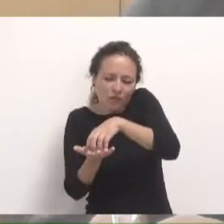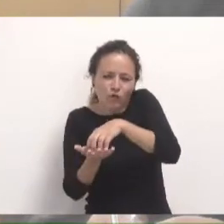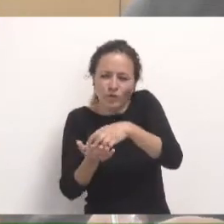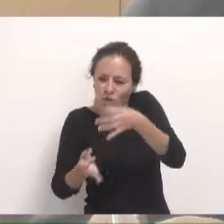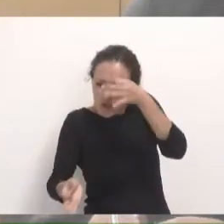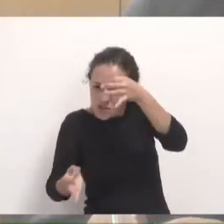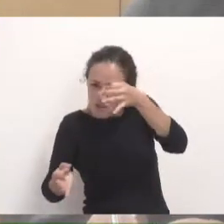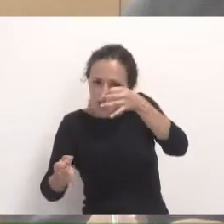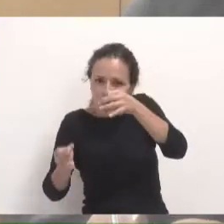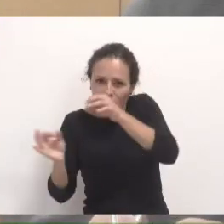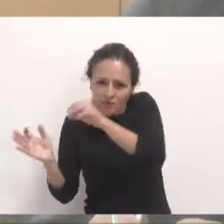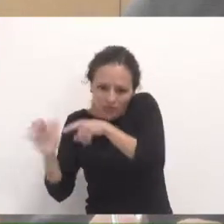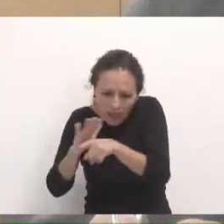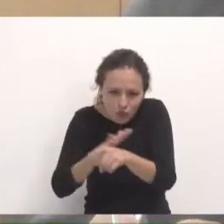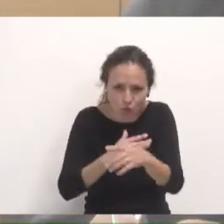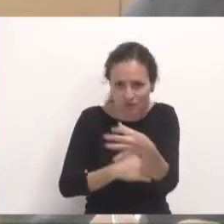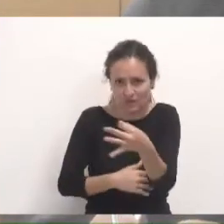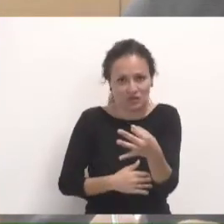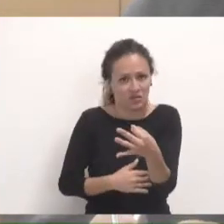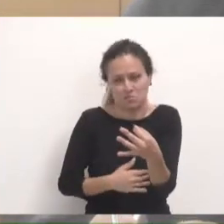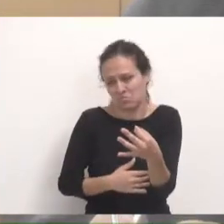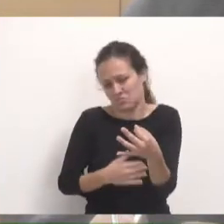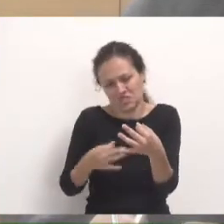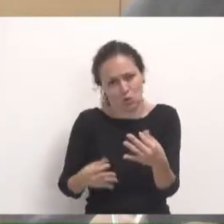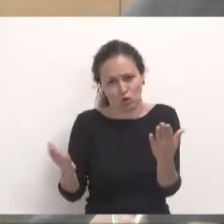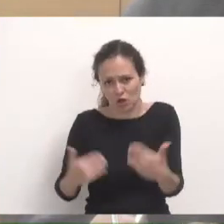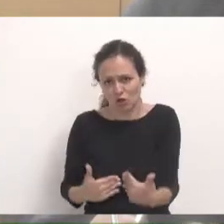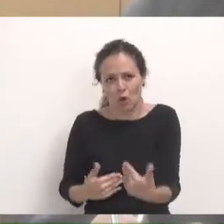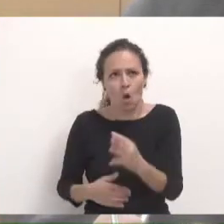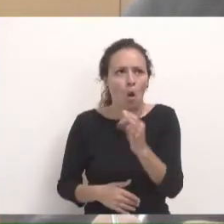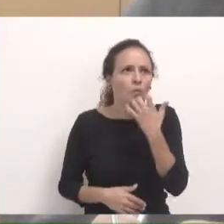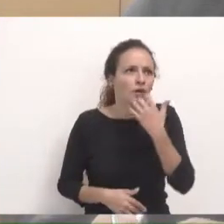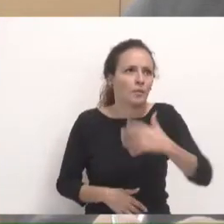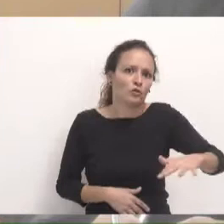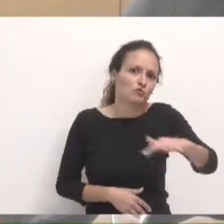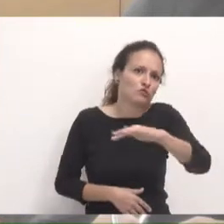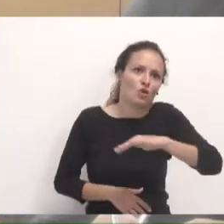no tendrá grandes zonas de